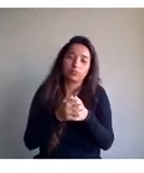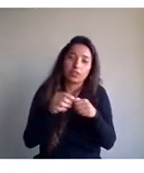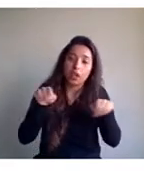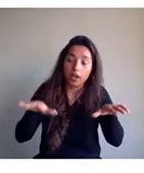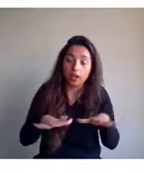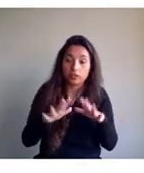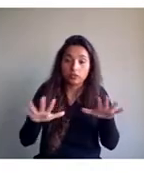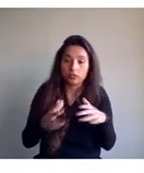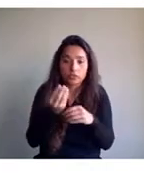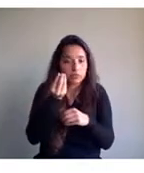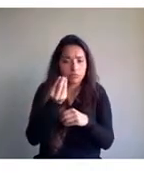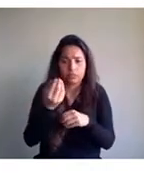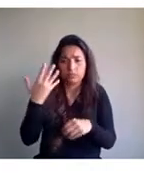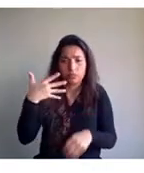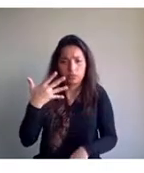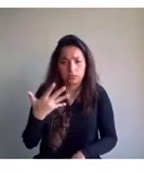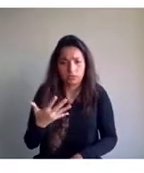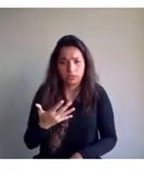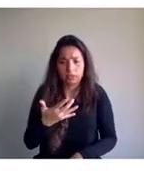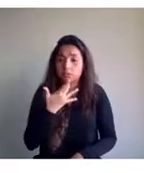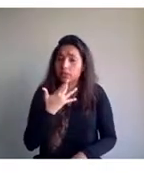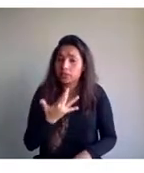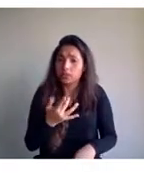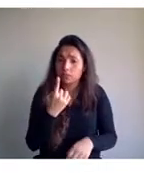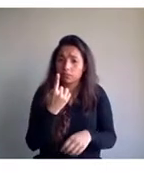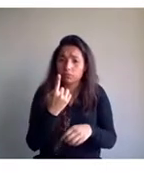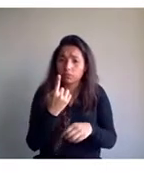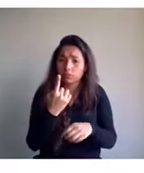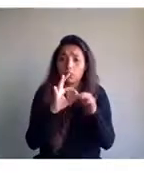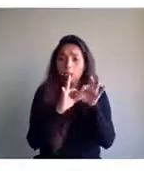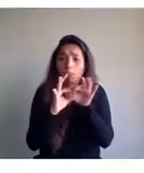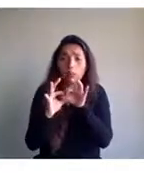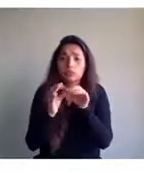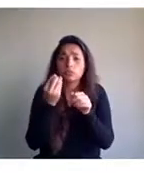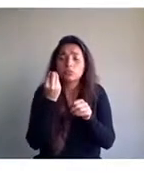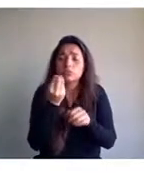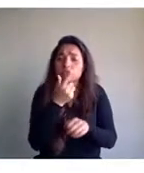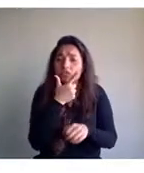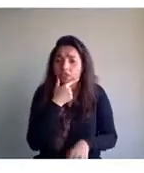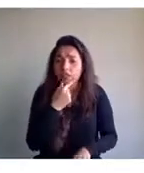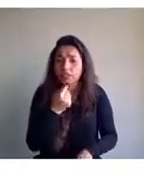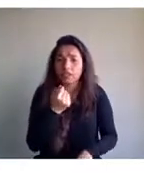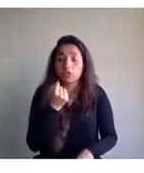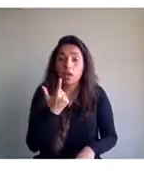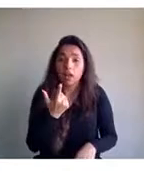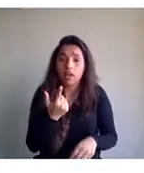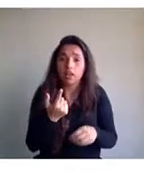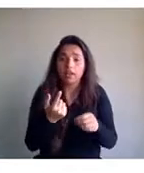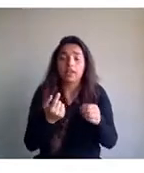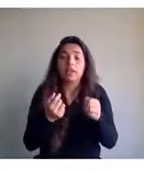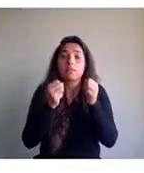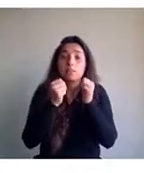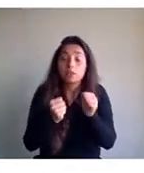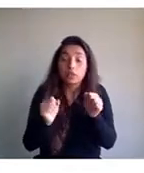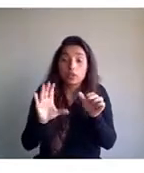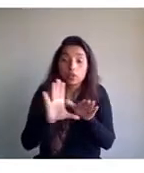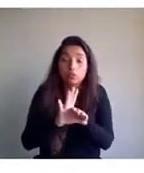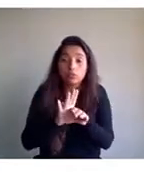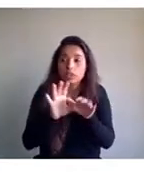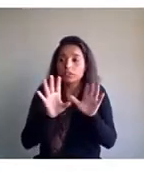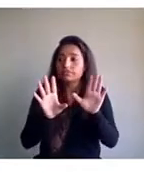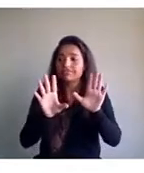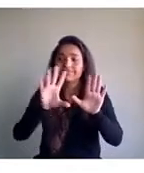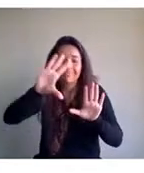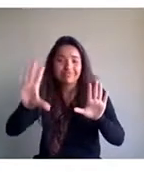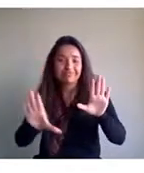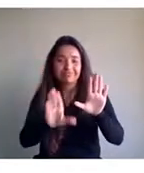realizando porque por una razón muy sencilla porque es la hora de poner juntas todas las piezas del rompecabezas de